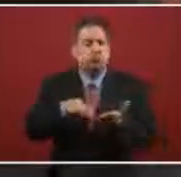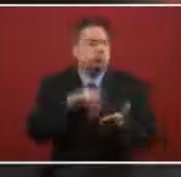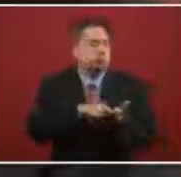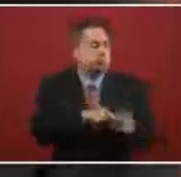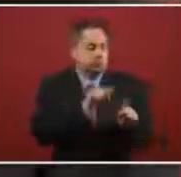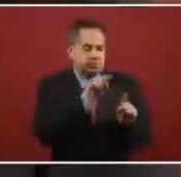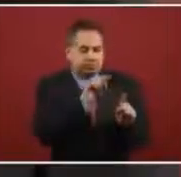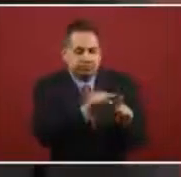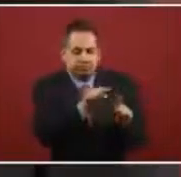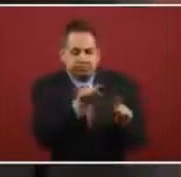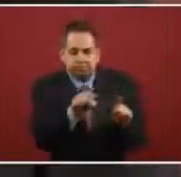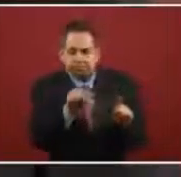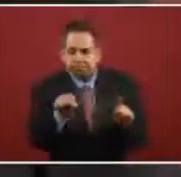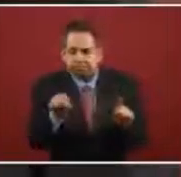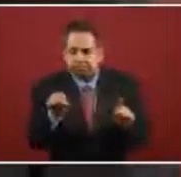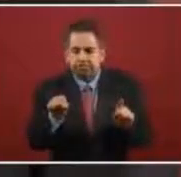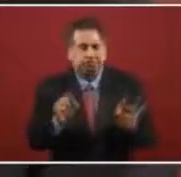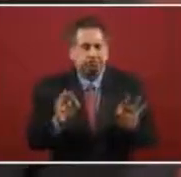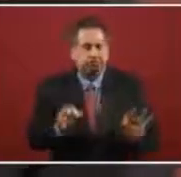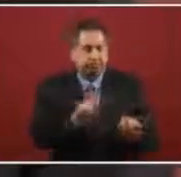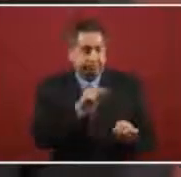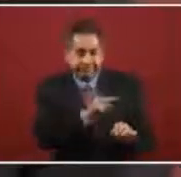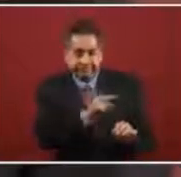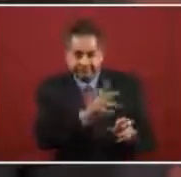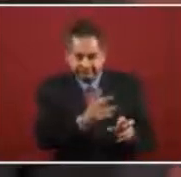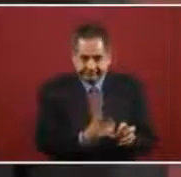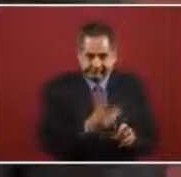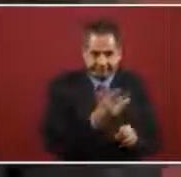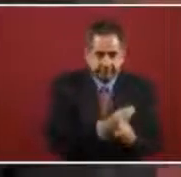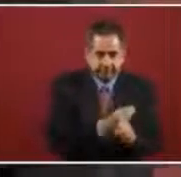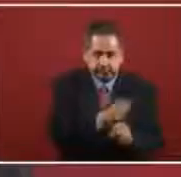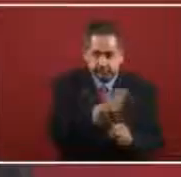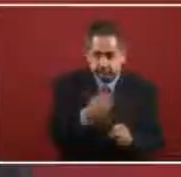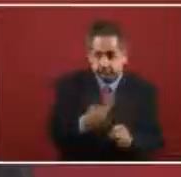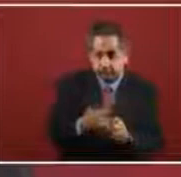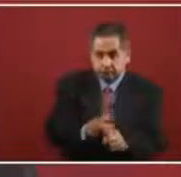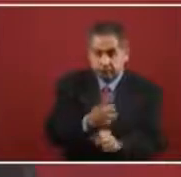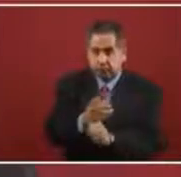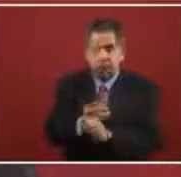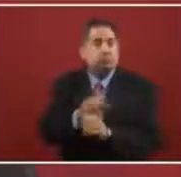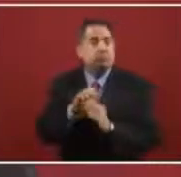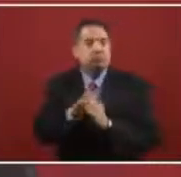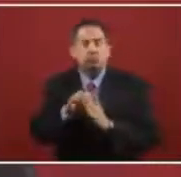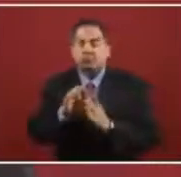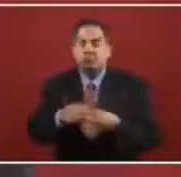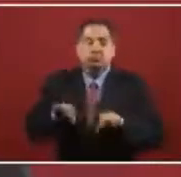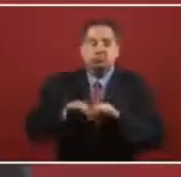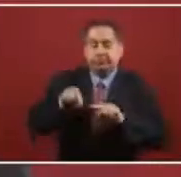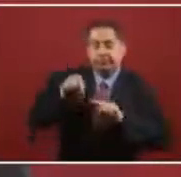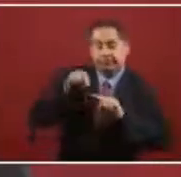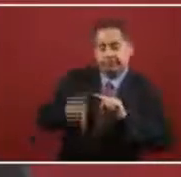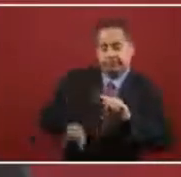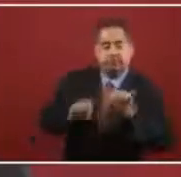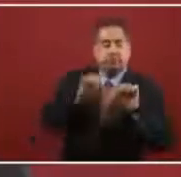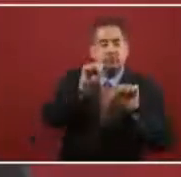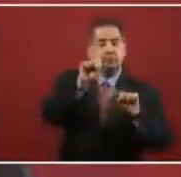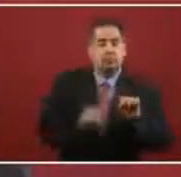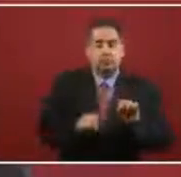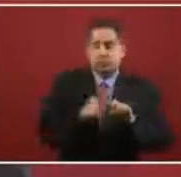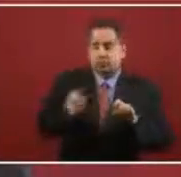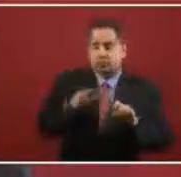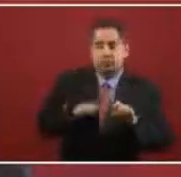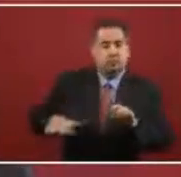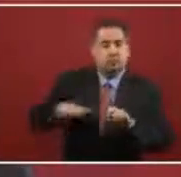donde se va a reforzar, sobre todo el sureste, la península